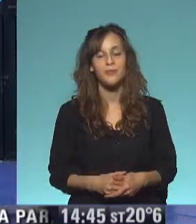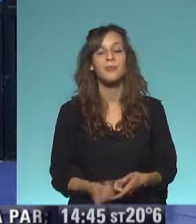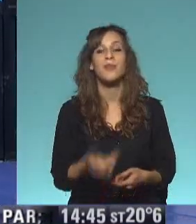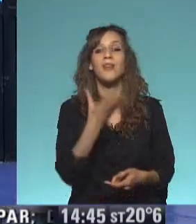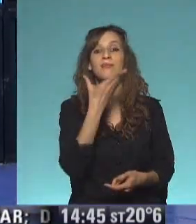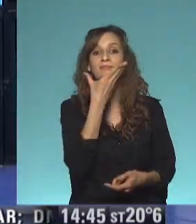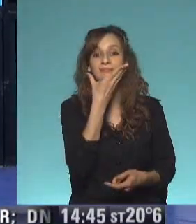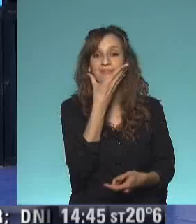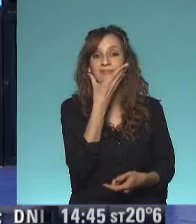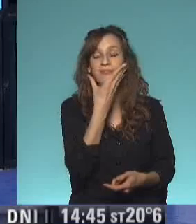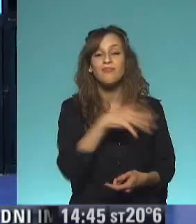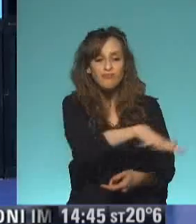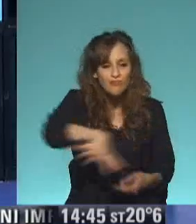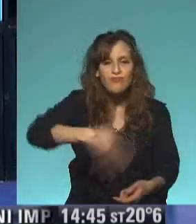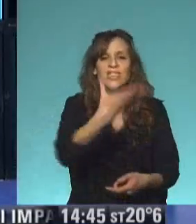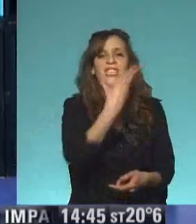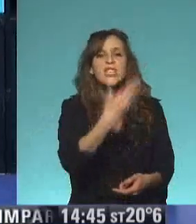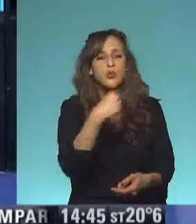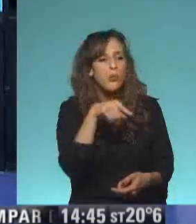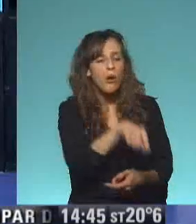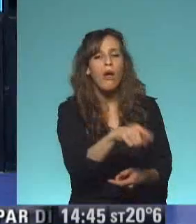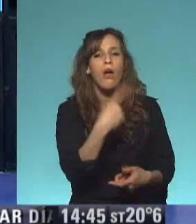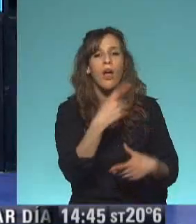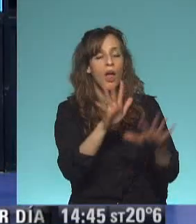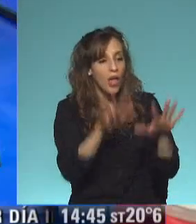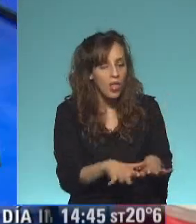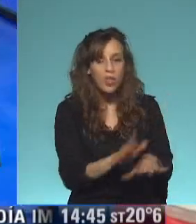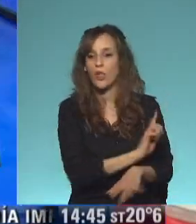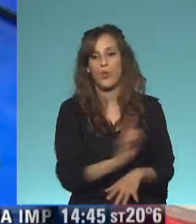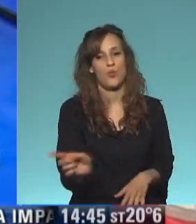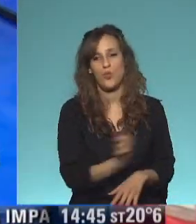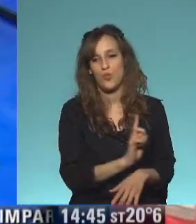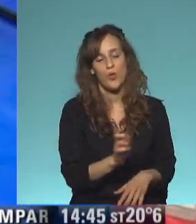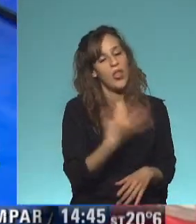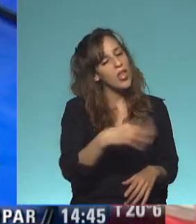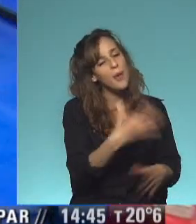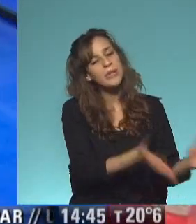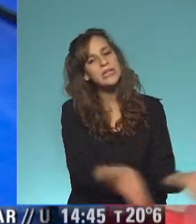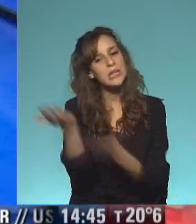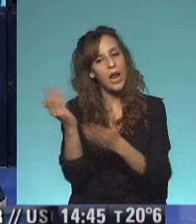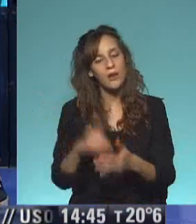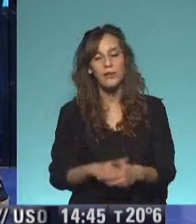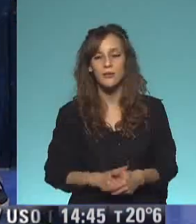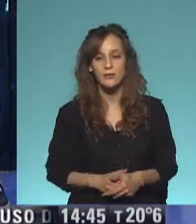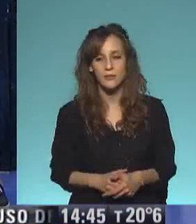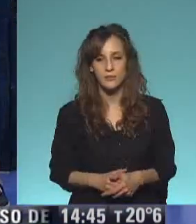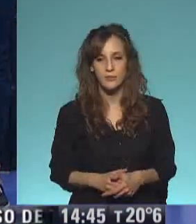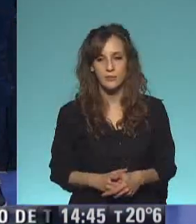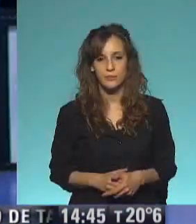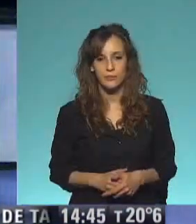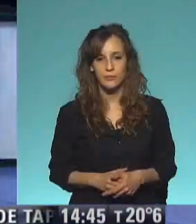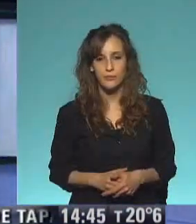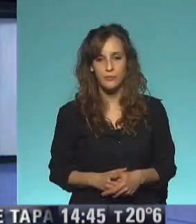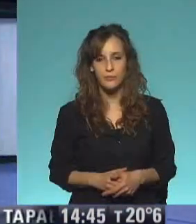Chivita, sal de ahí de ese lugar. Sal de ahí, chivita, chivita, sal de ahí de ese